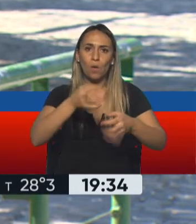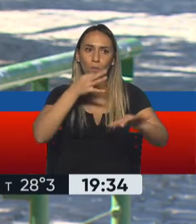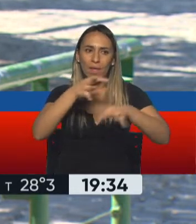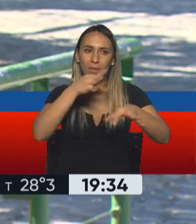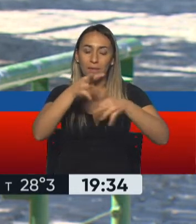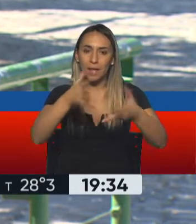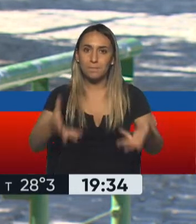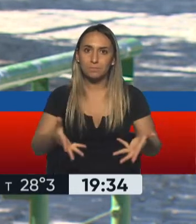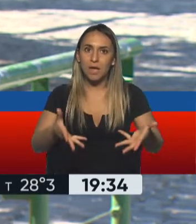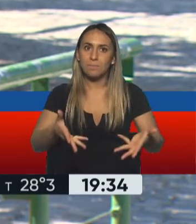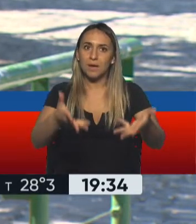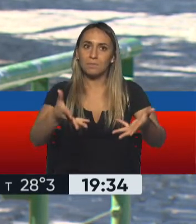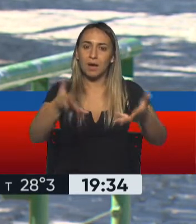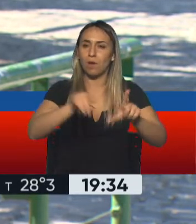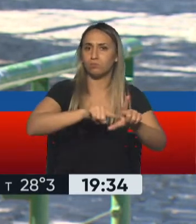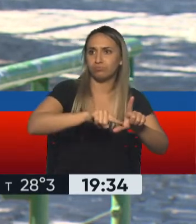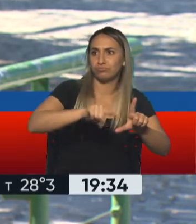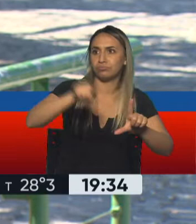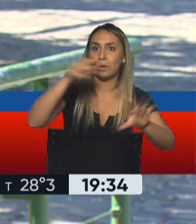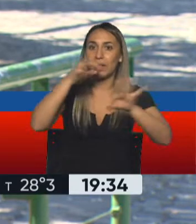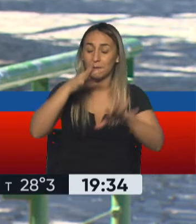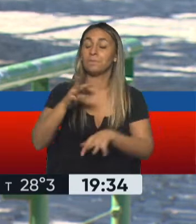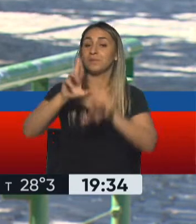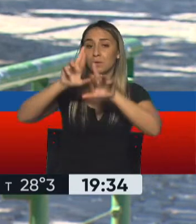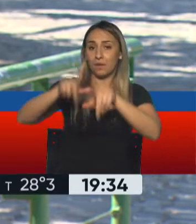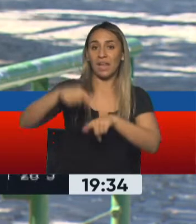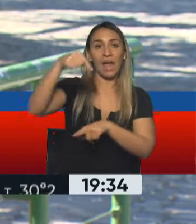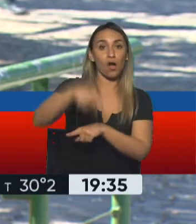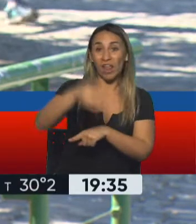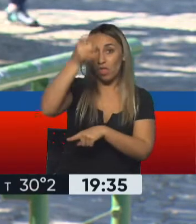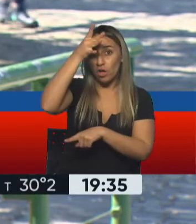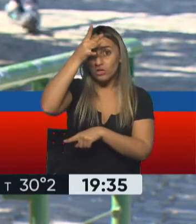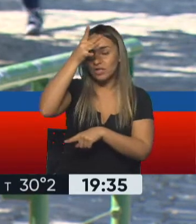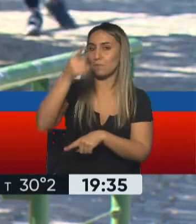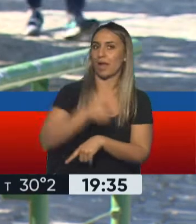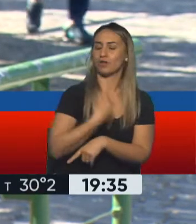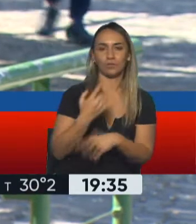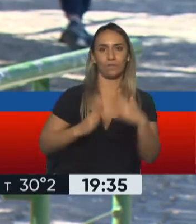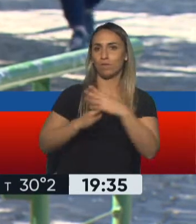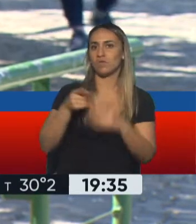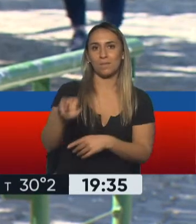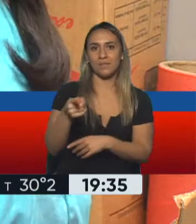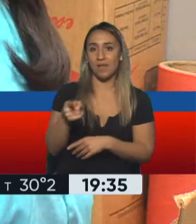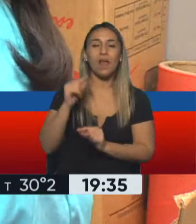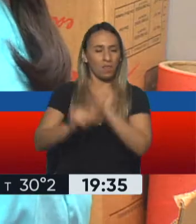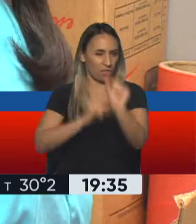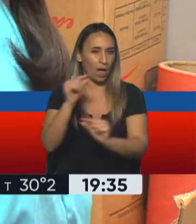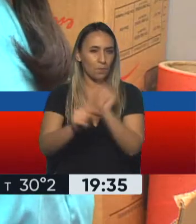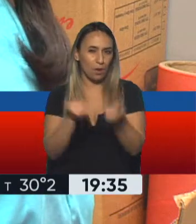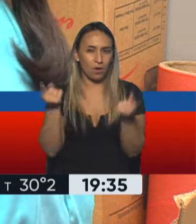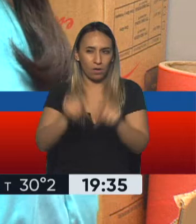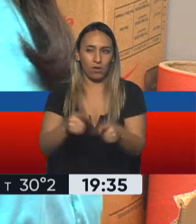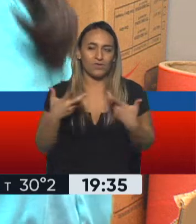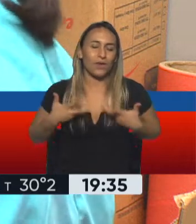que se está acomodando. El Ahora 12 para nosotros es una herramienta fundamental. Poco a poco vamos normalizándonos y tenemos